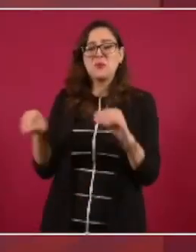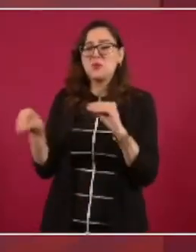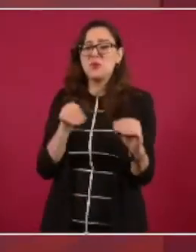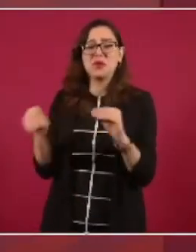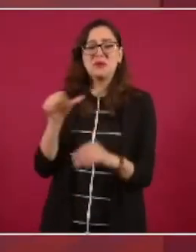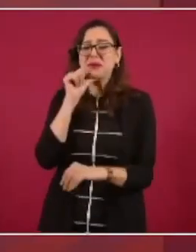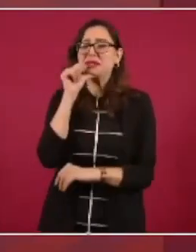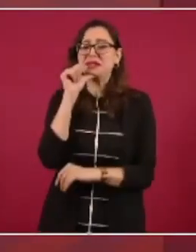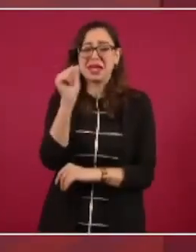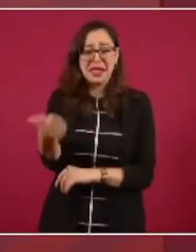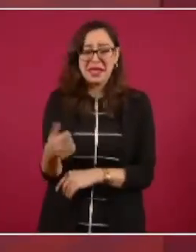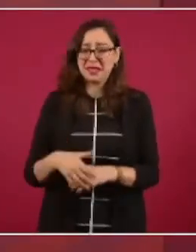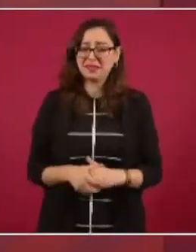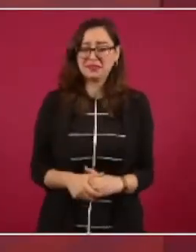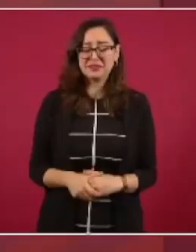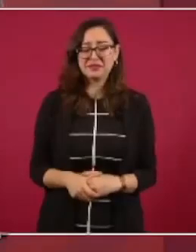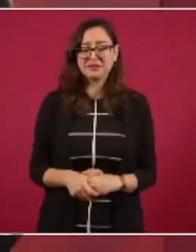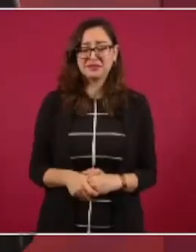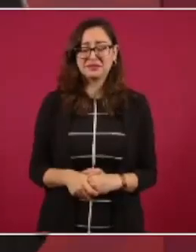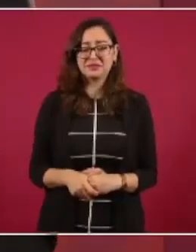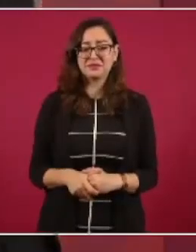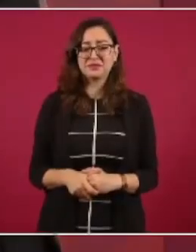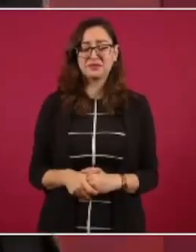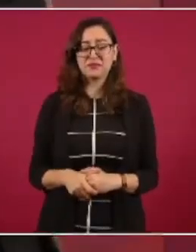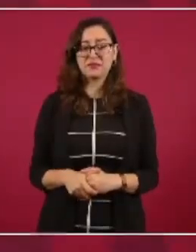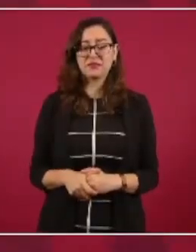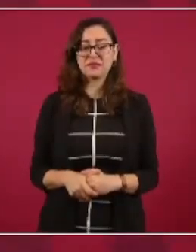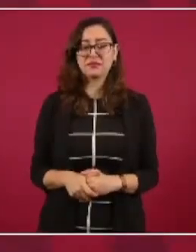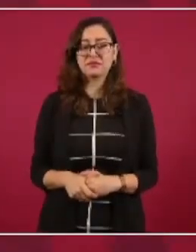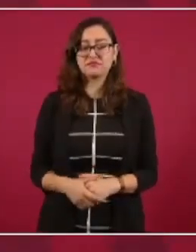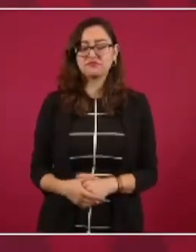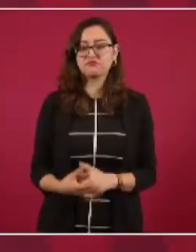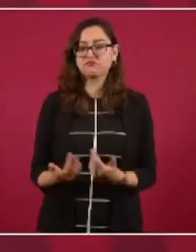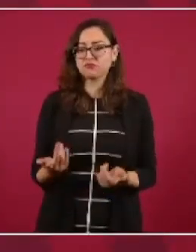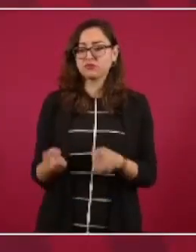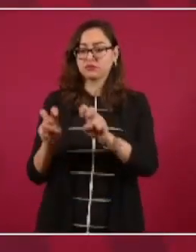Hubo una renuncia de un ministro